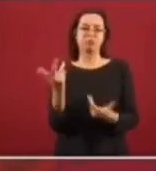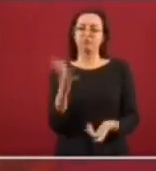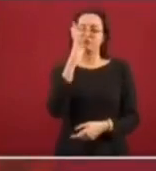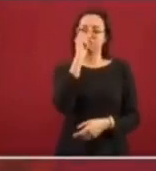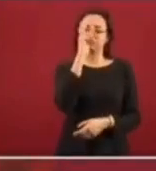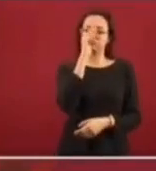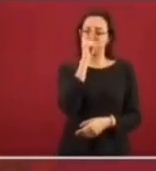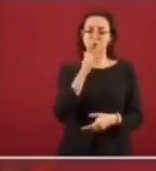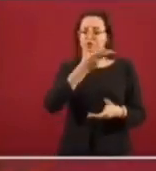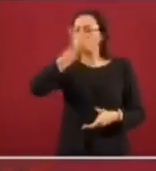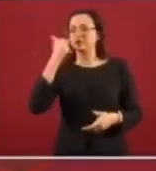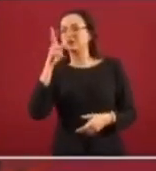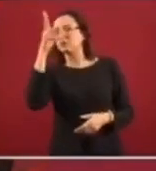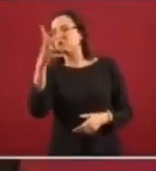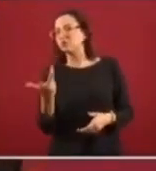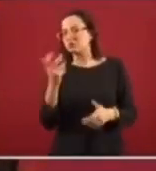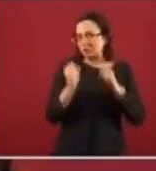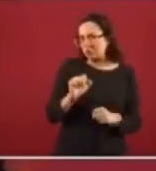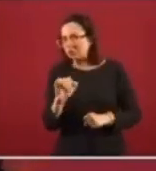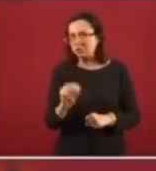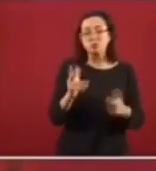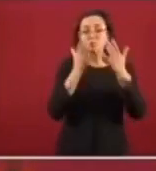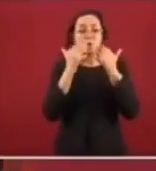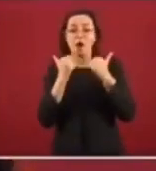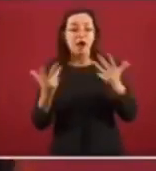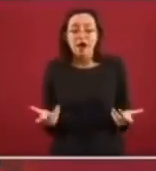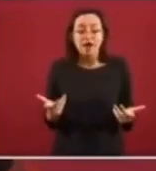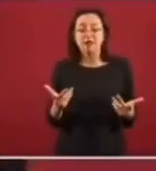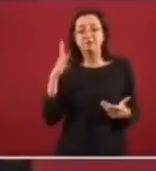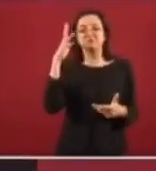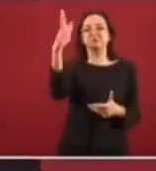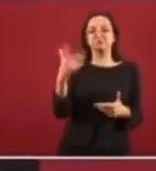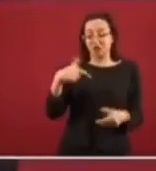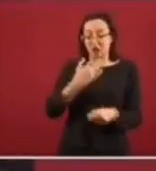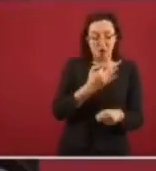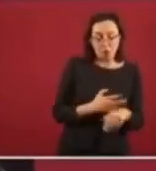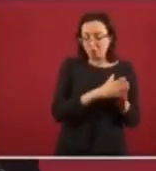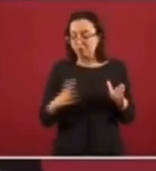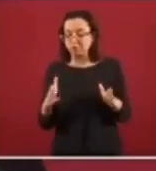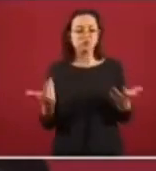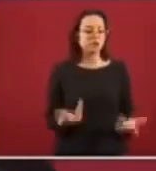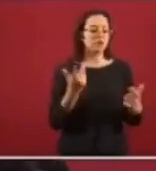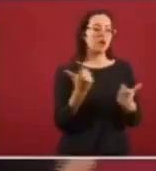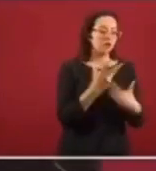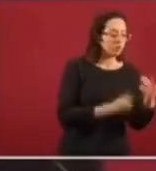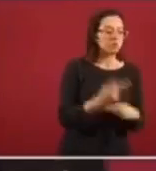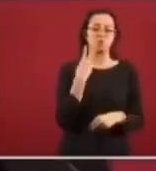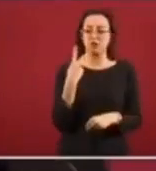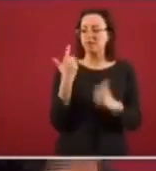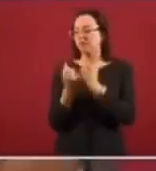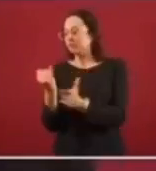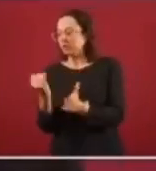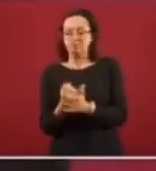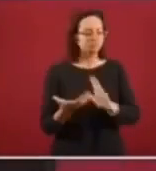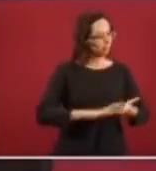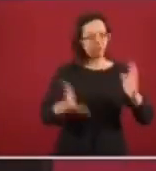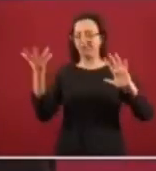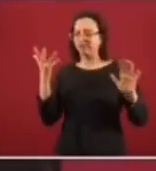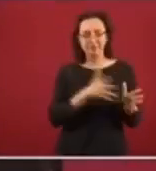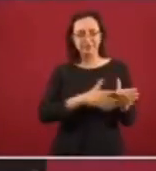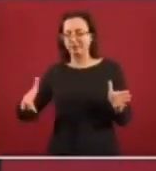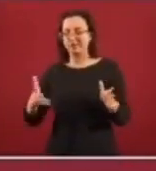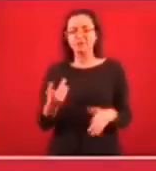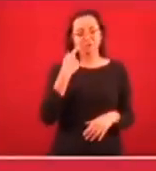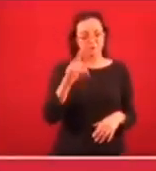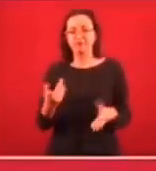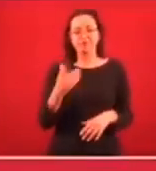actual, porque no hay normalidad económica, financiera, política. Miren lo que estábamos hablando ayer.